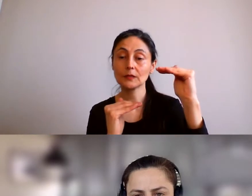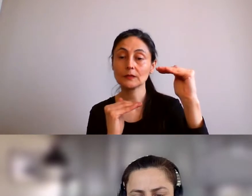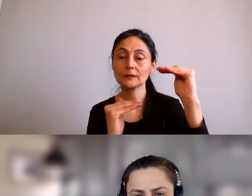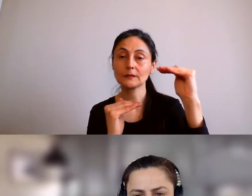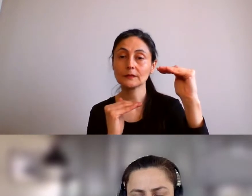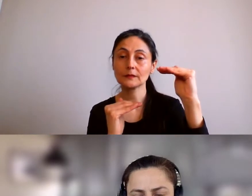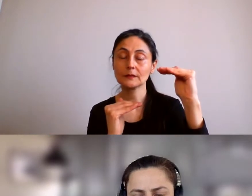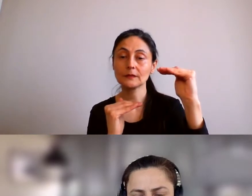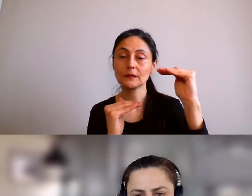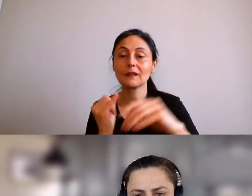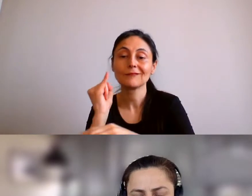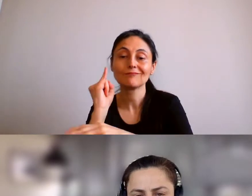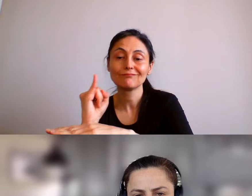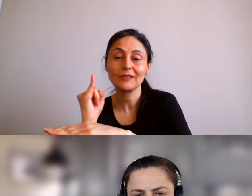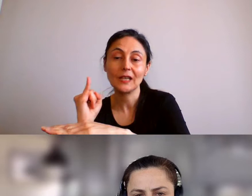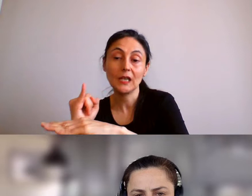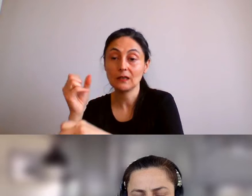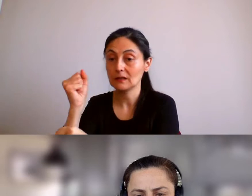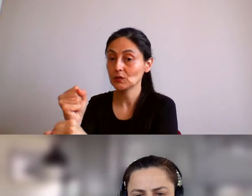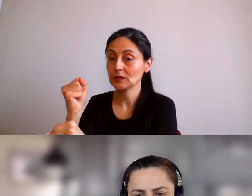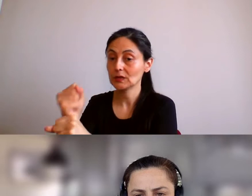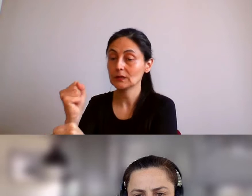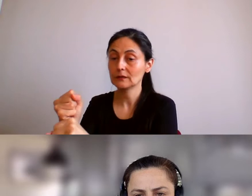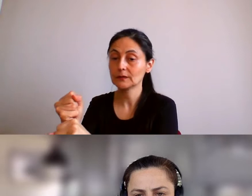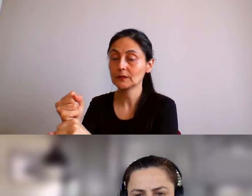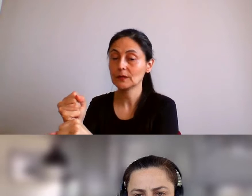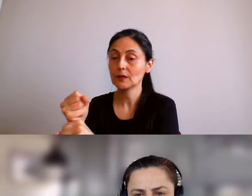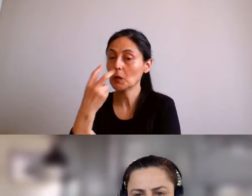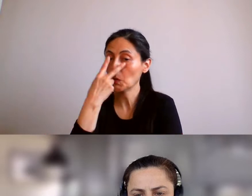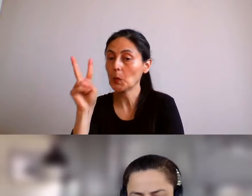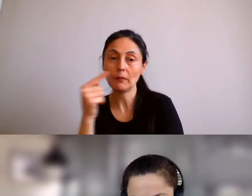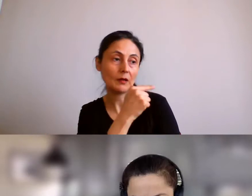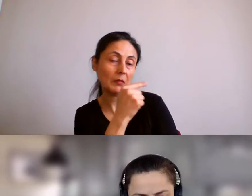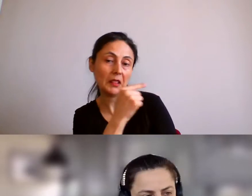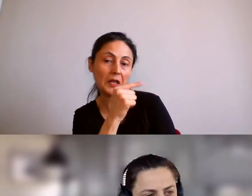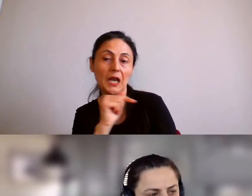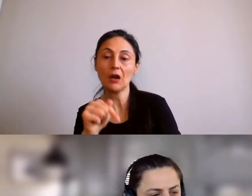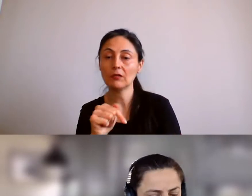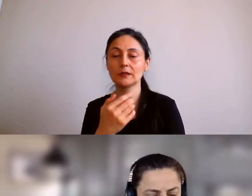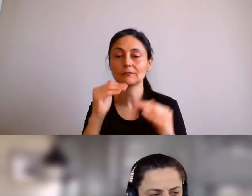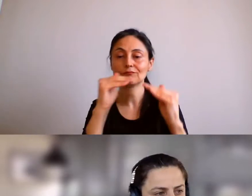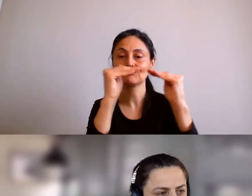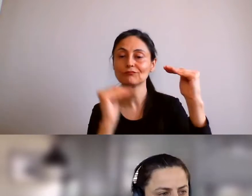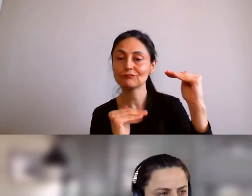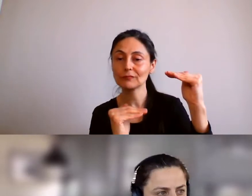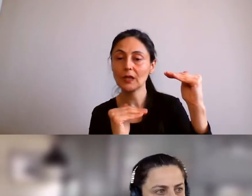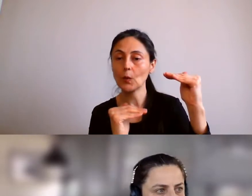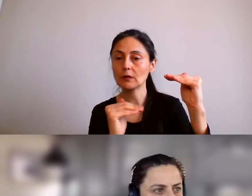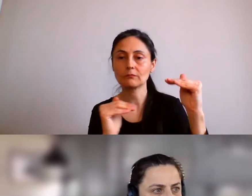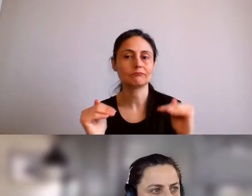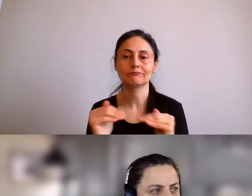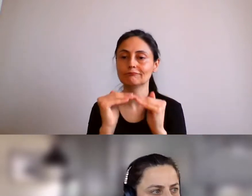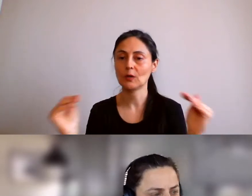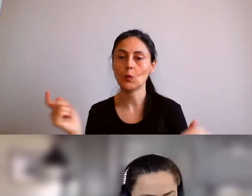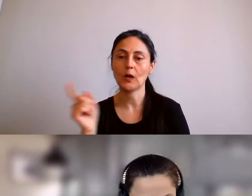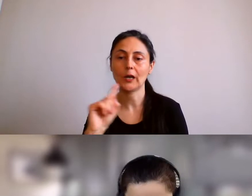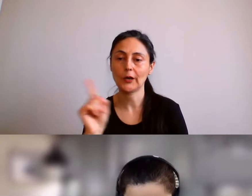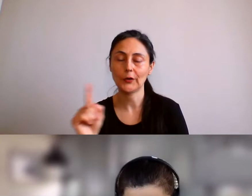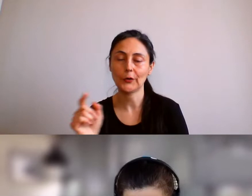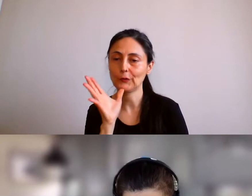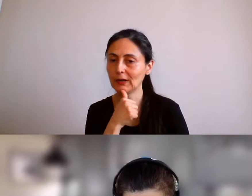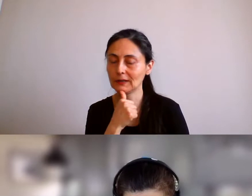en la institución en la que uno trabaja. Mira, y si en realidad tú miráis por la institución de al lado o mirabas cosas súper